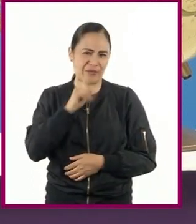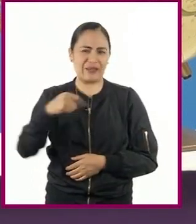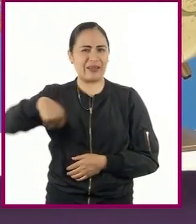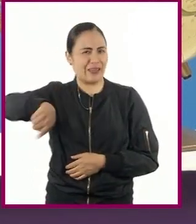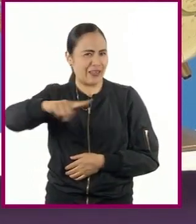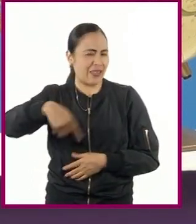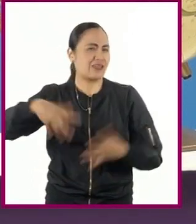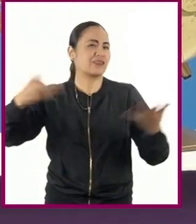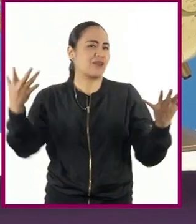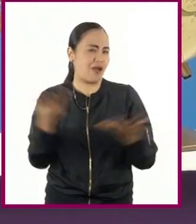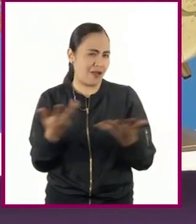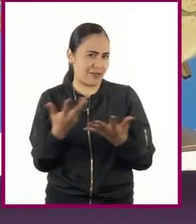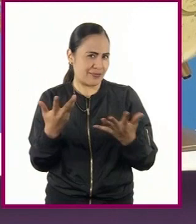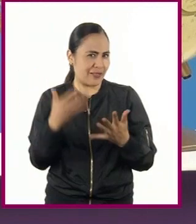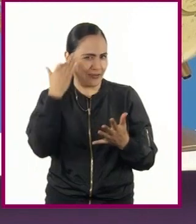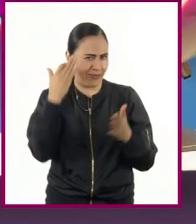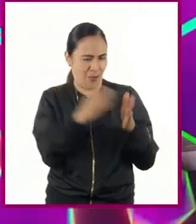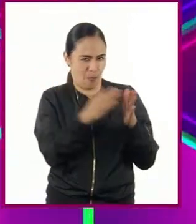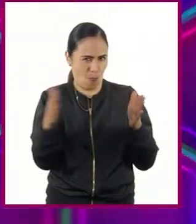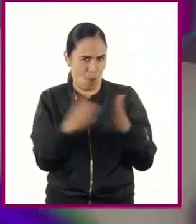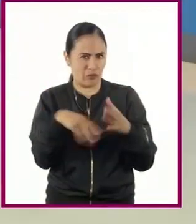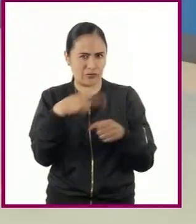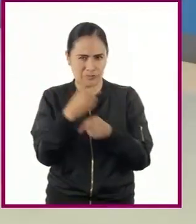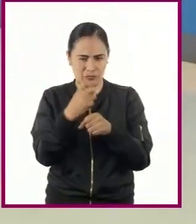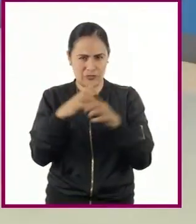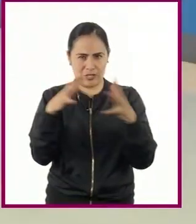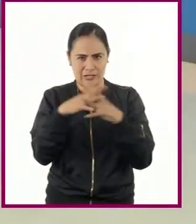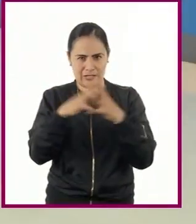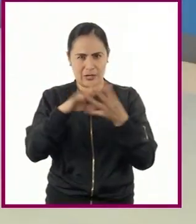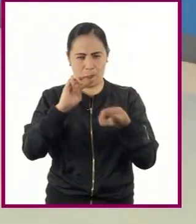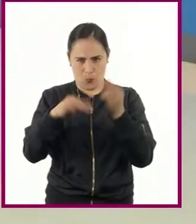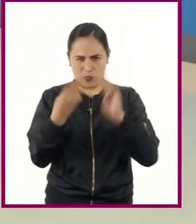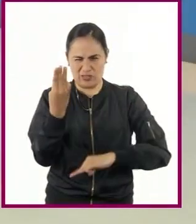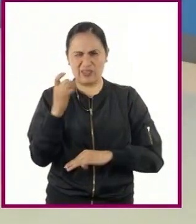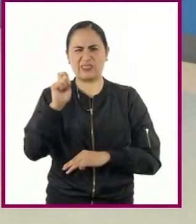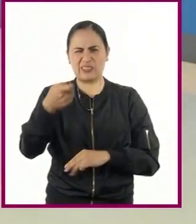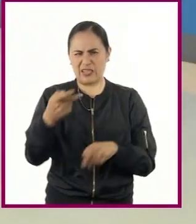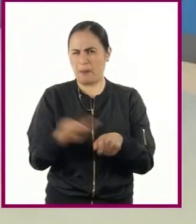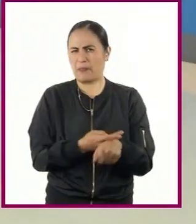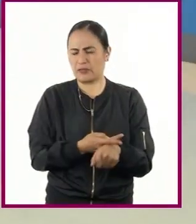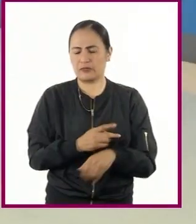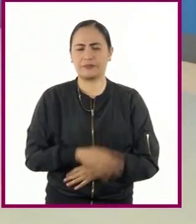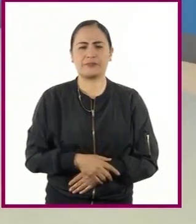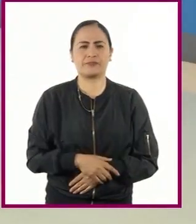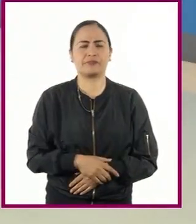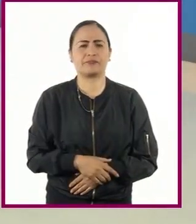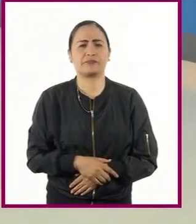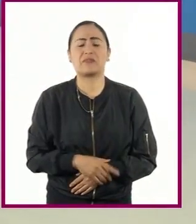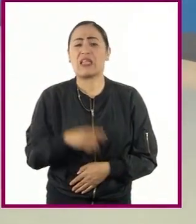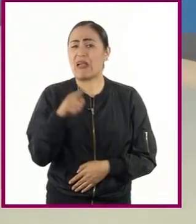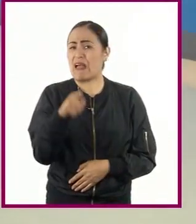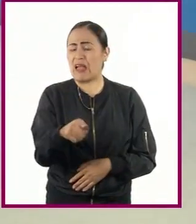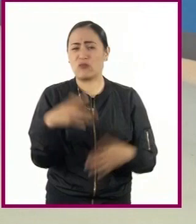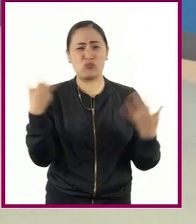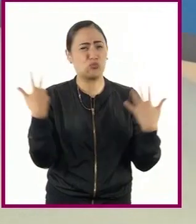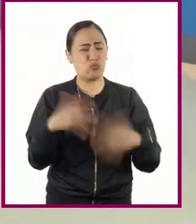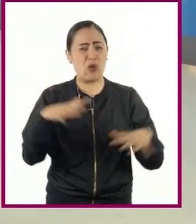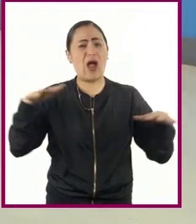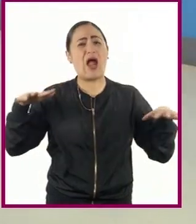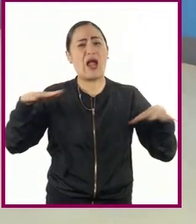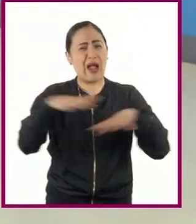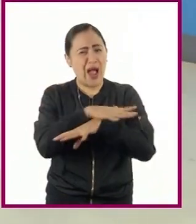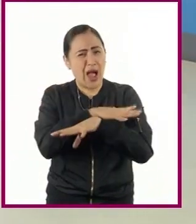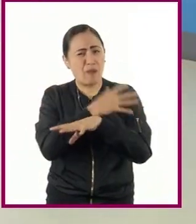participación de las mujeres en este periodo. La Segunda Guerra Mundial generó una profunda transformación